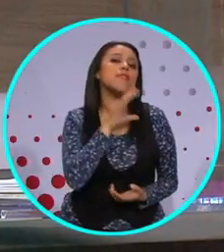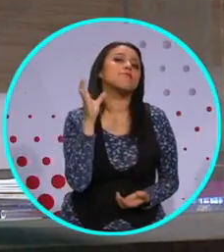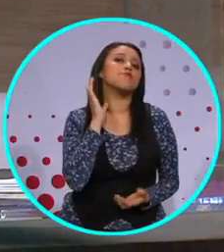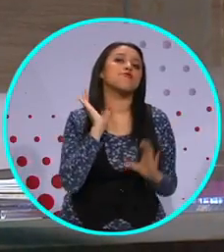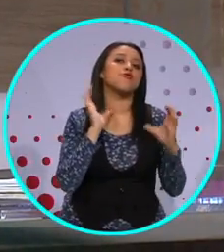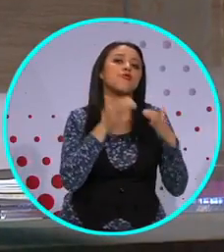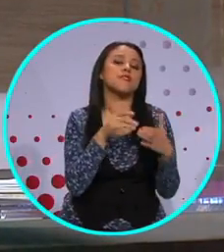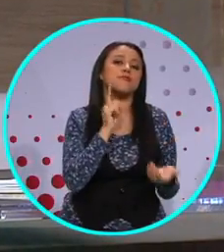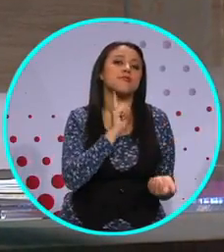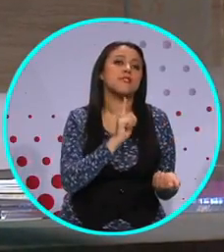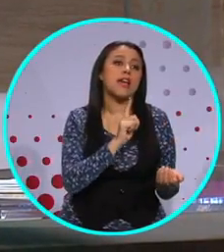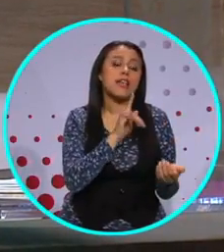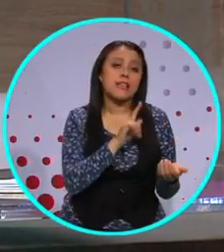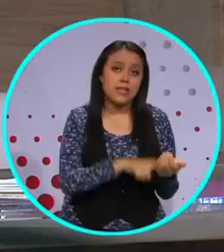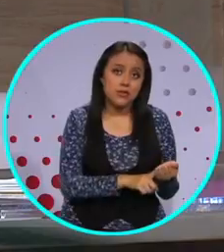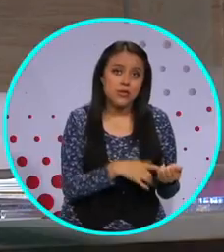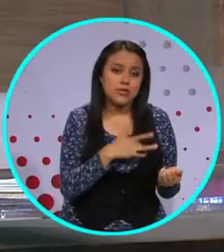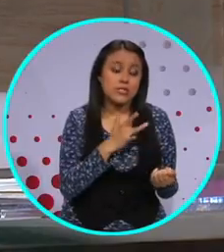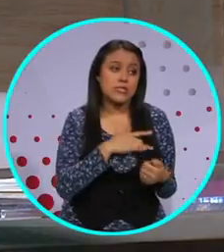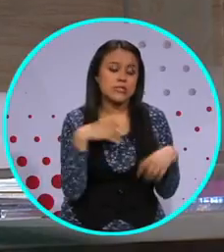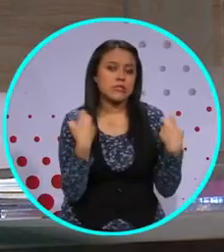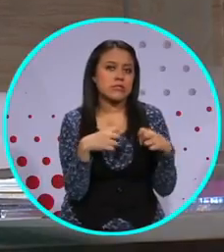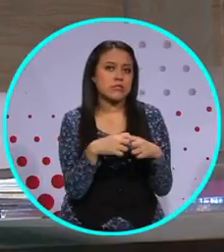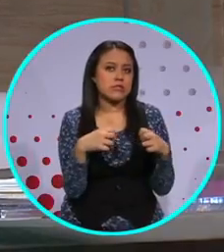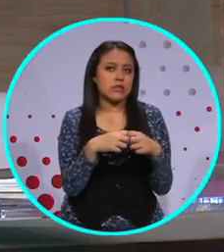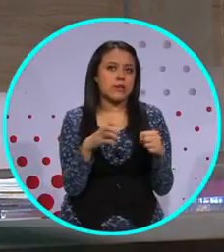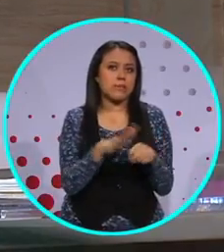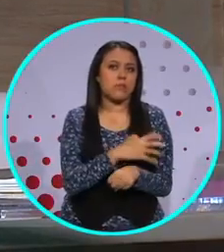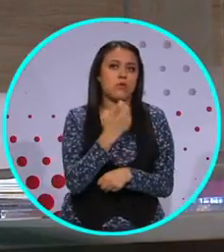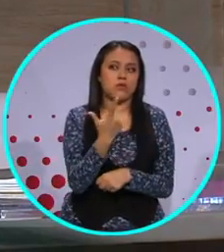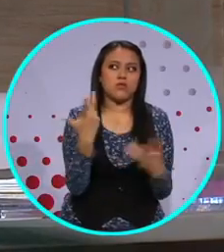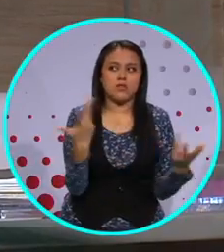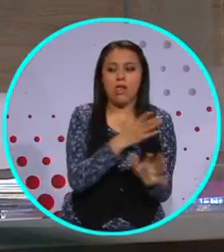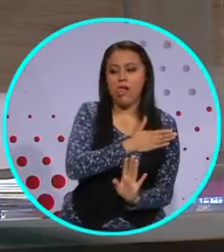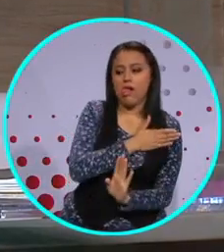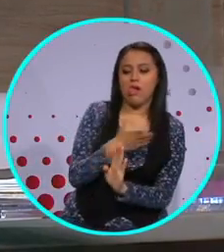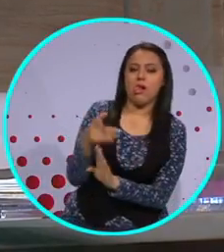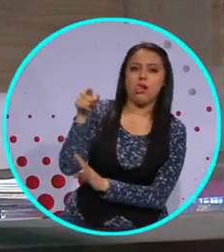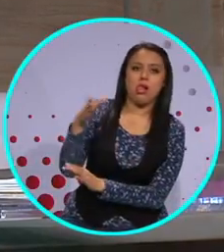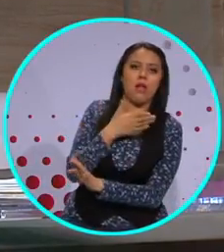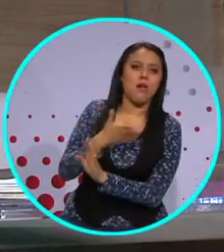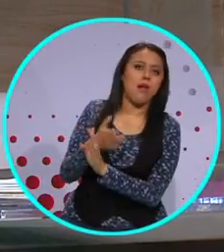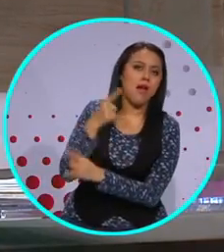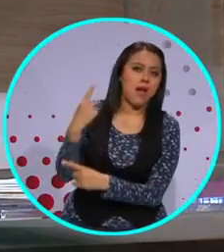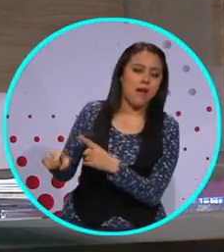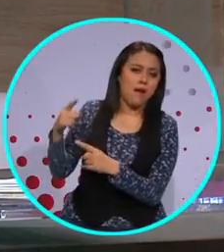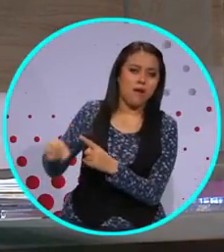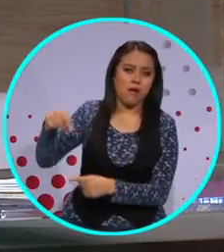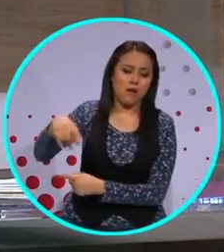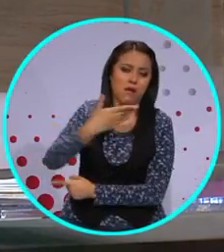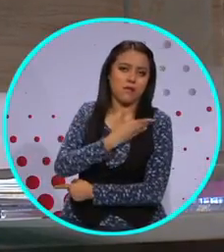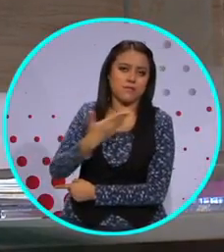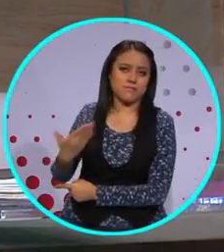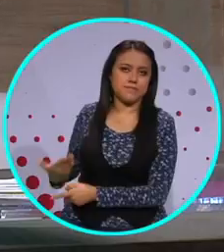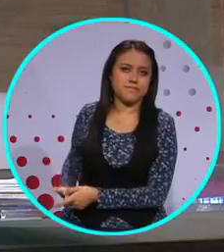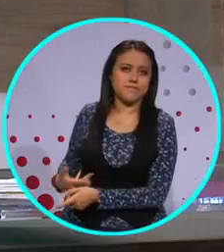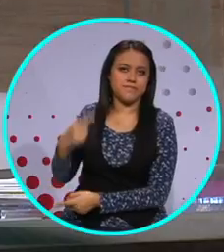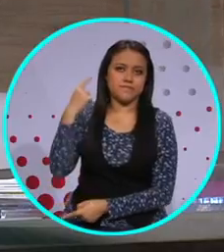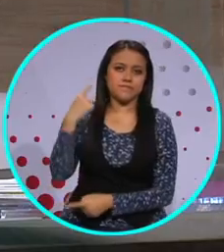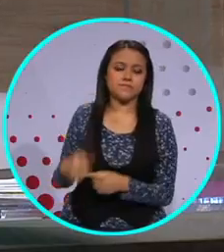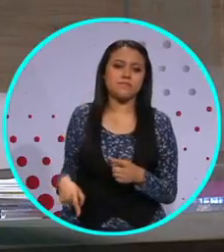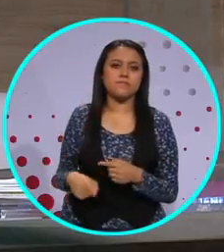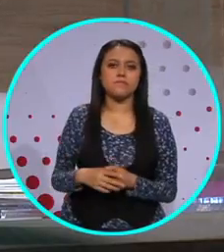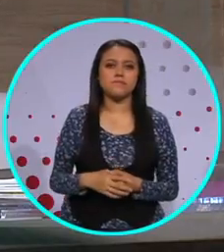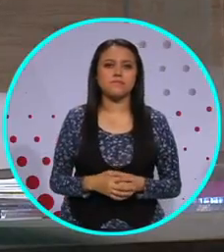están temblando y por eso me hacen lo que me hacen es decir los intentos por destruir lo que el